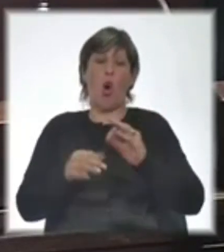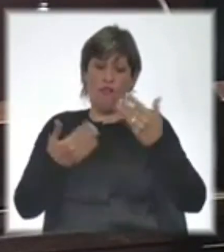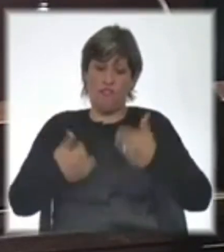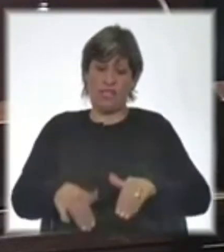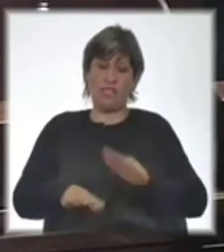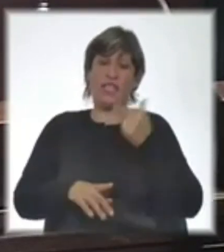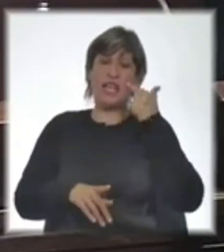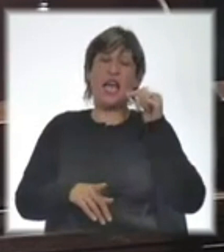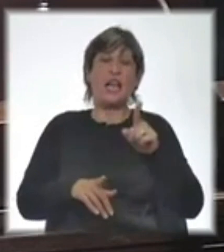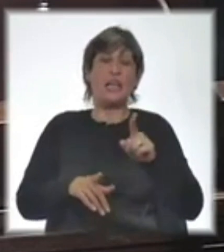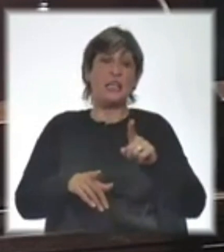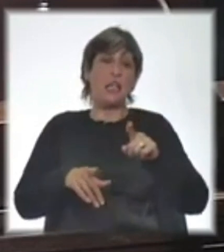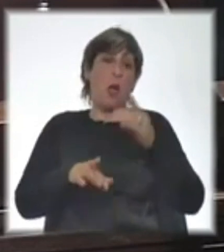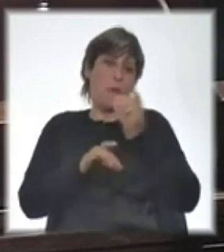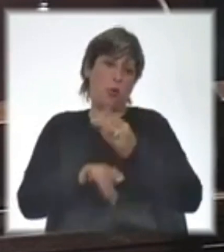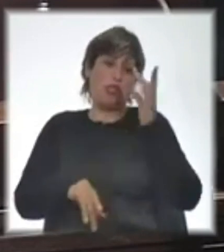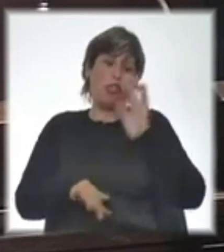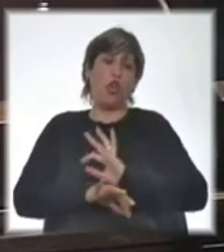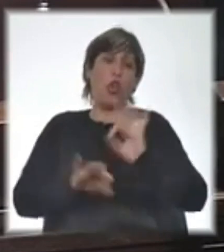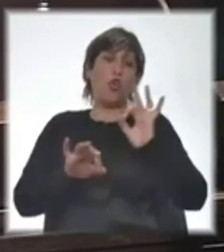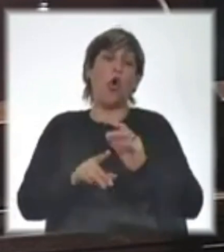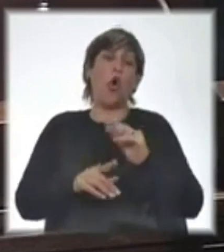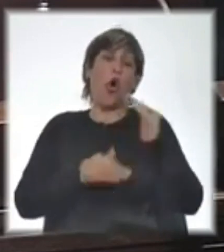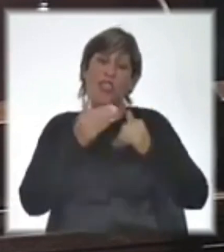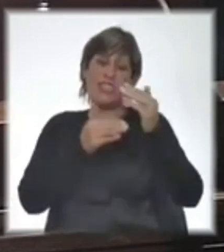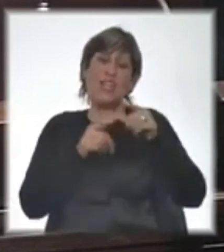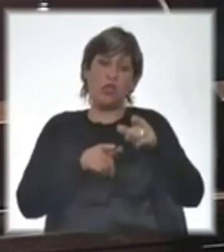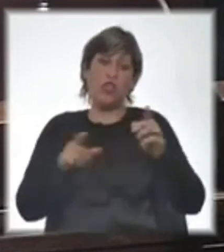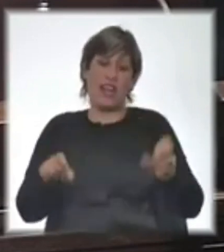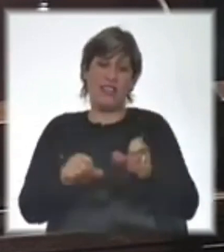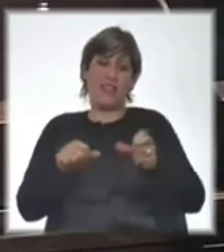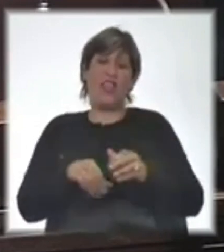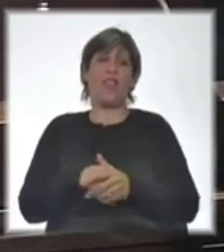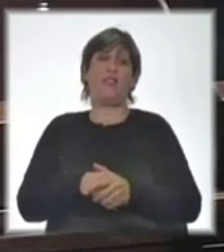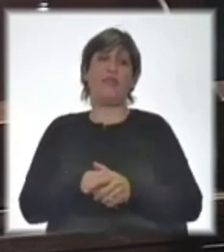ejercer determinada profesión u oficio, desarrollar su actividad,